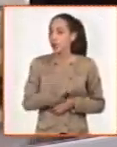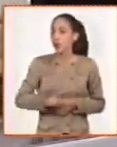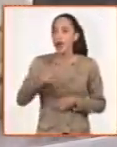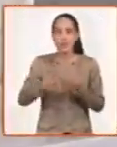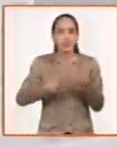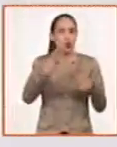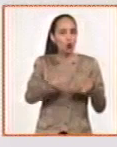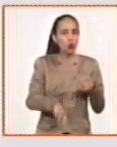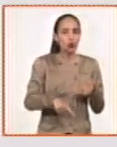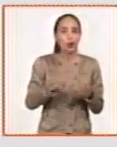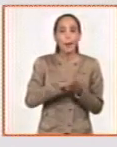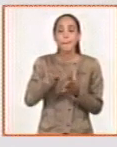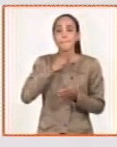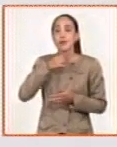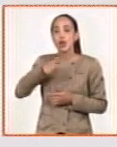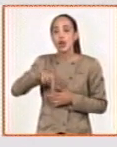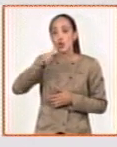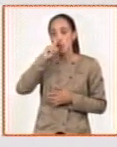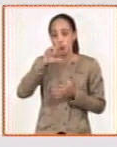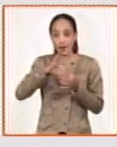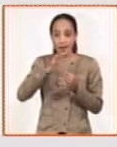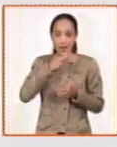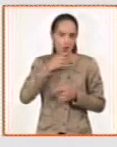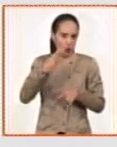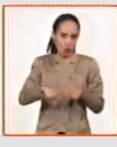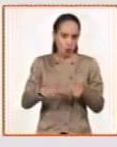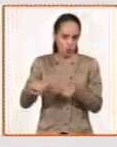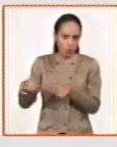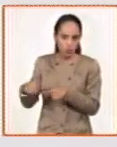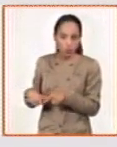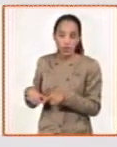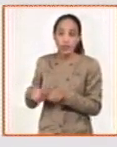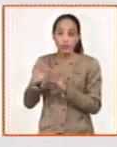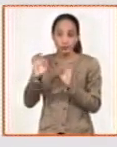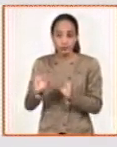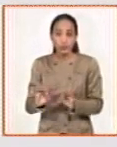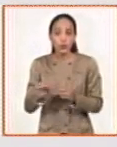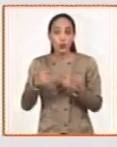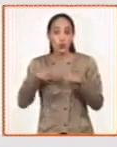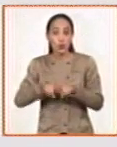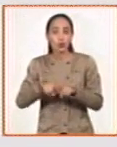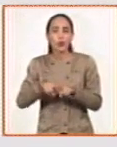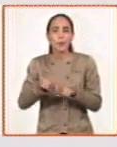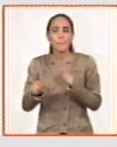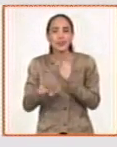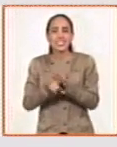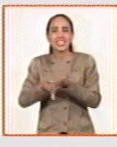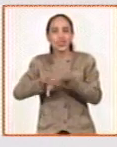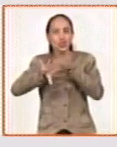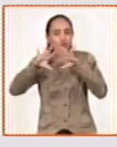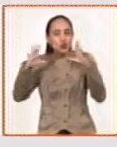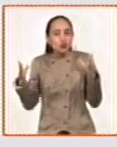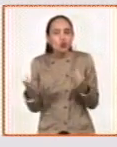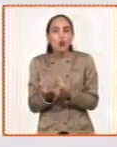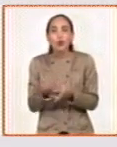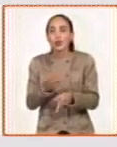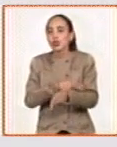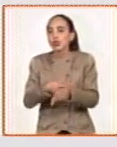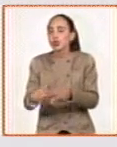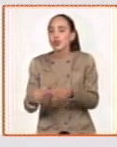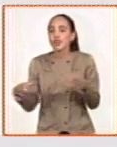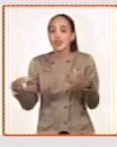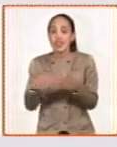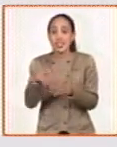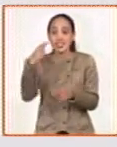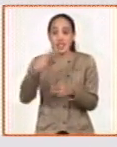otra cosa. Y casi conjuntamente con el Mejunje comencé toda esta historia de una brigada que se llama Los